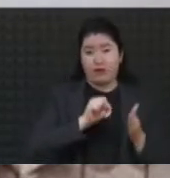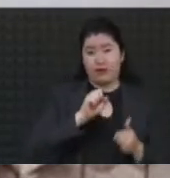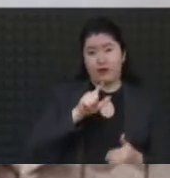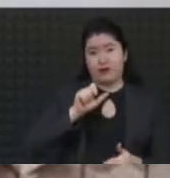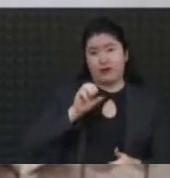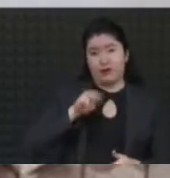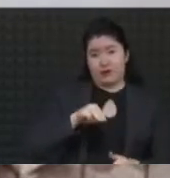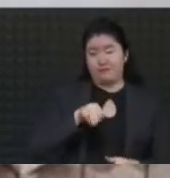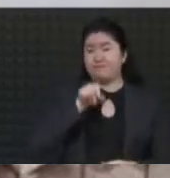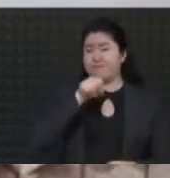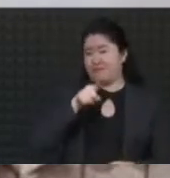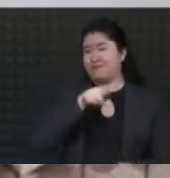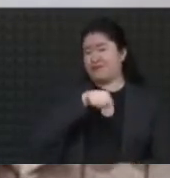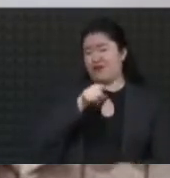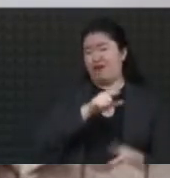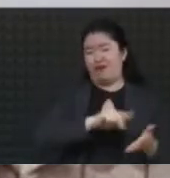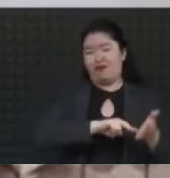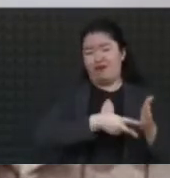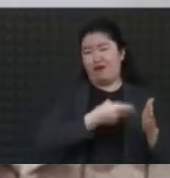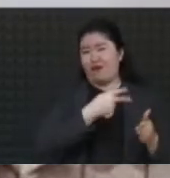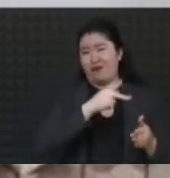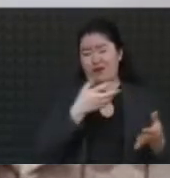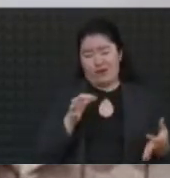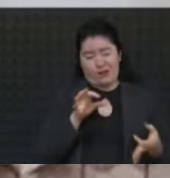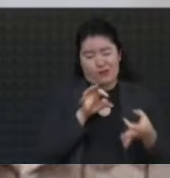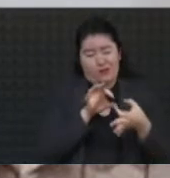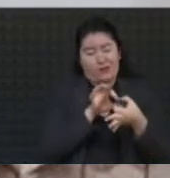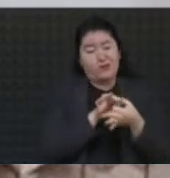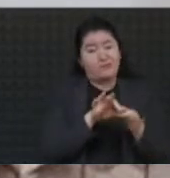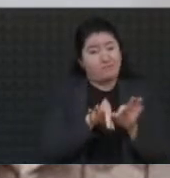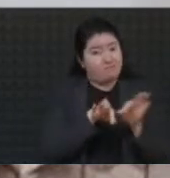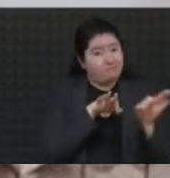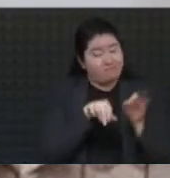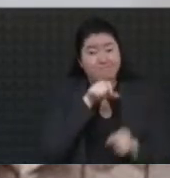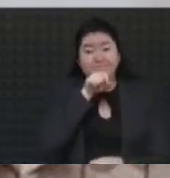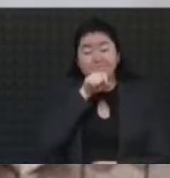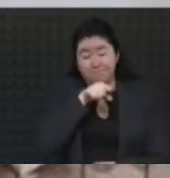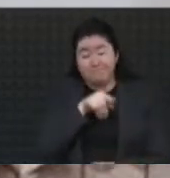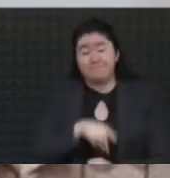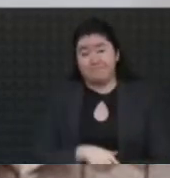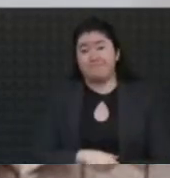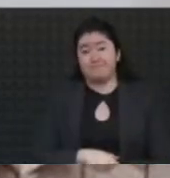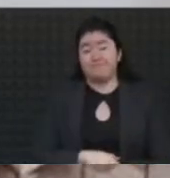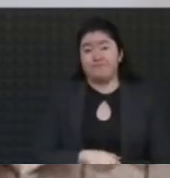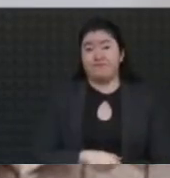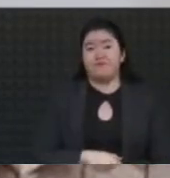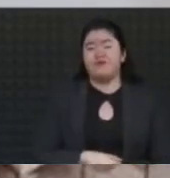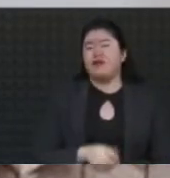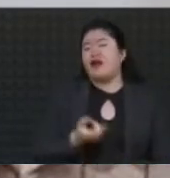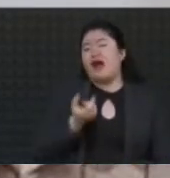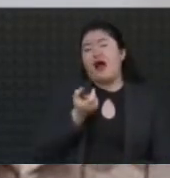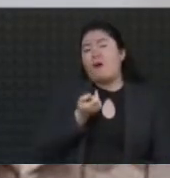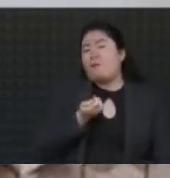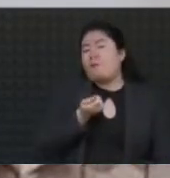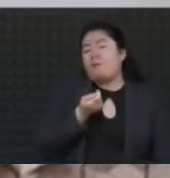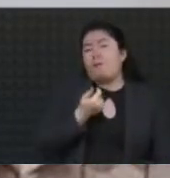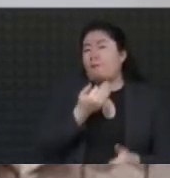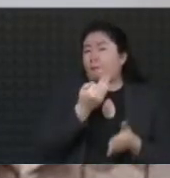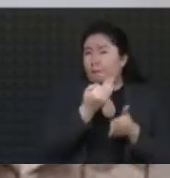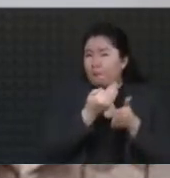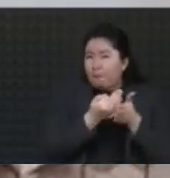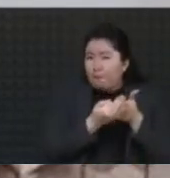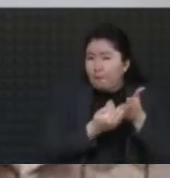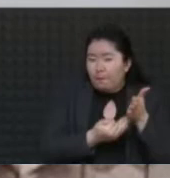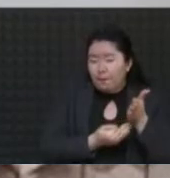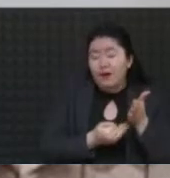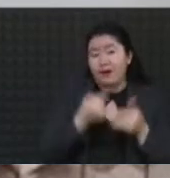sus ingenieros que han estado trabajando con este grupo técnico. Faltan algunos detalles importantes